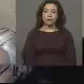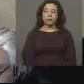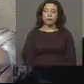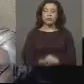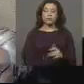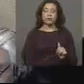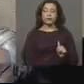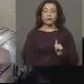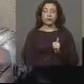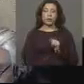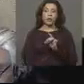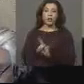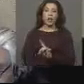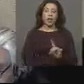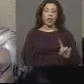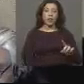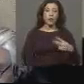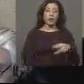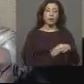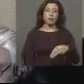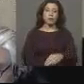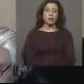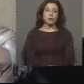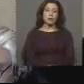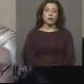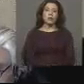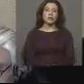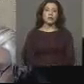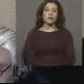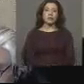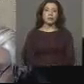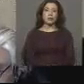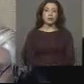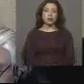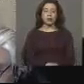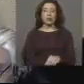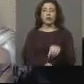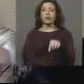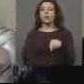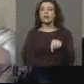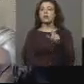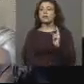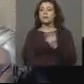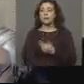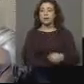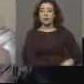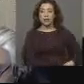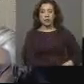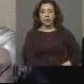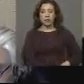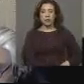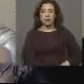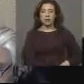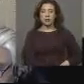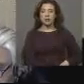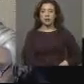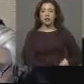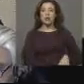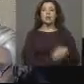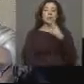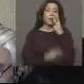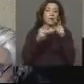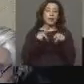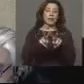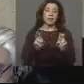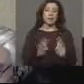voluntad de cada uno de los gobiernos regionales. Creo, señora ministra, por supuesto, a través suyo, señor presidente, que creo importante considerar también este